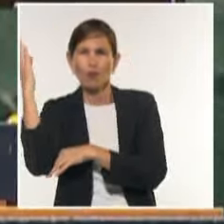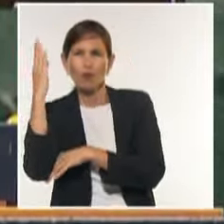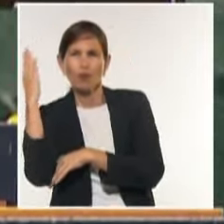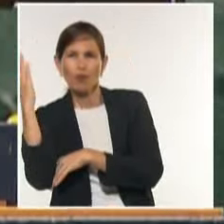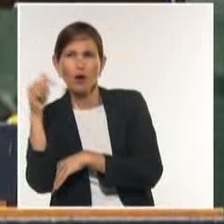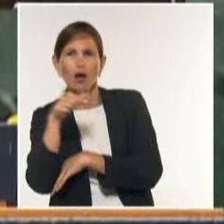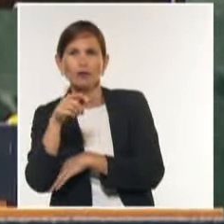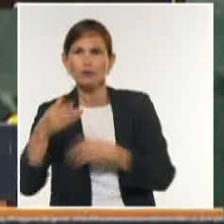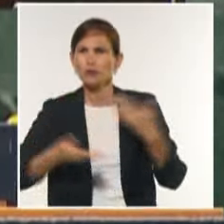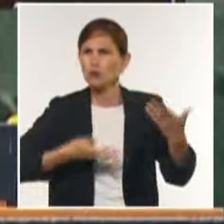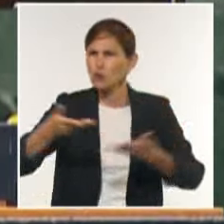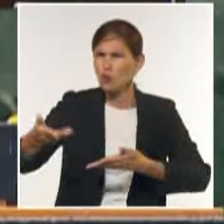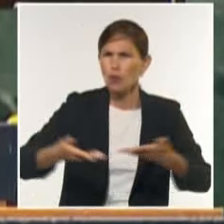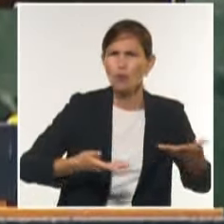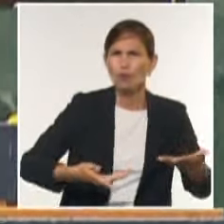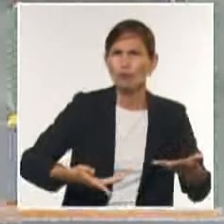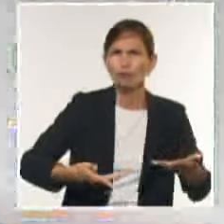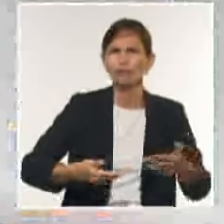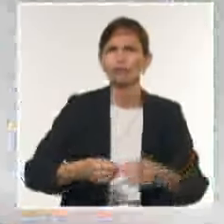compartir soluciones.